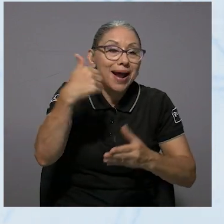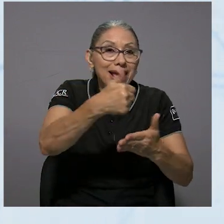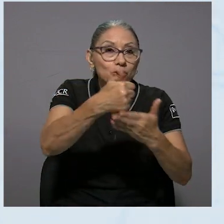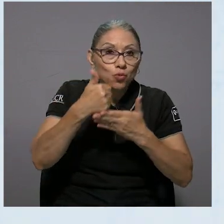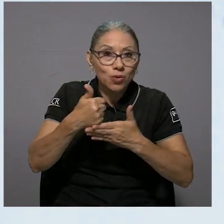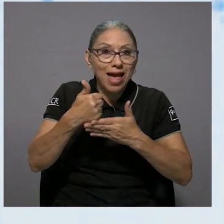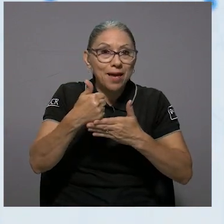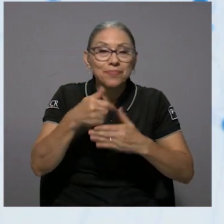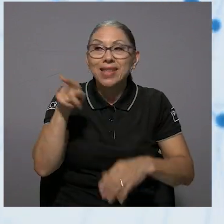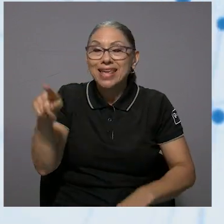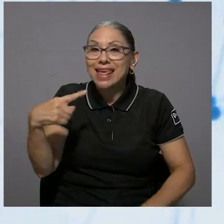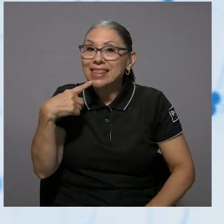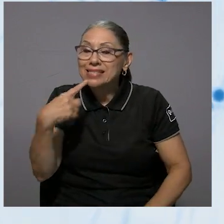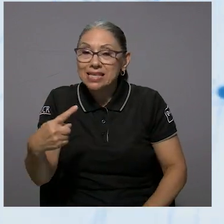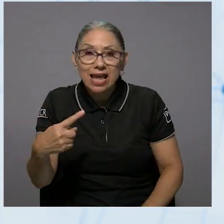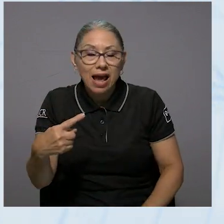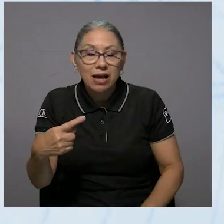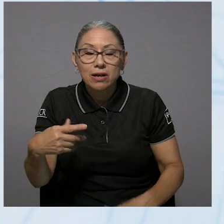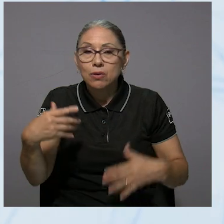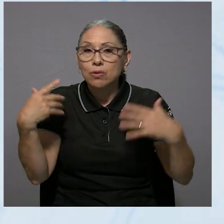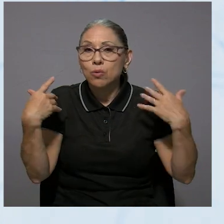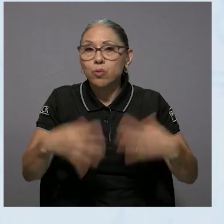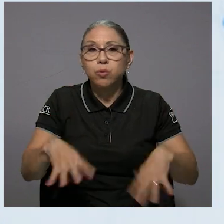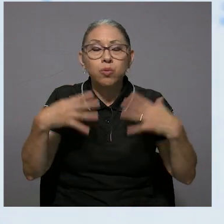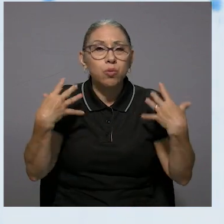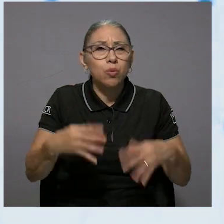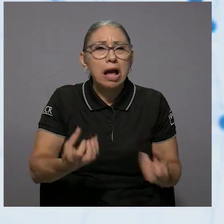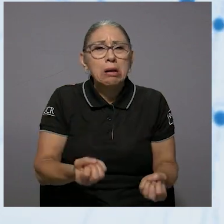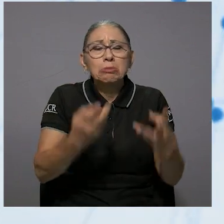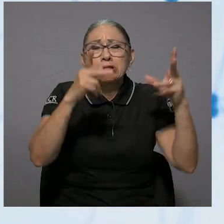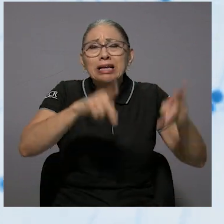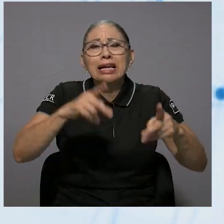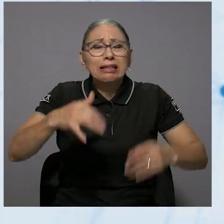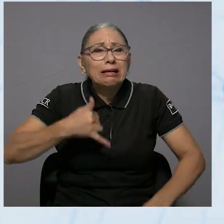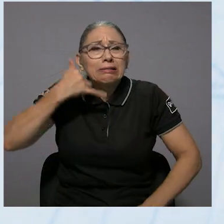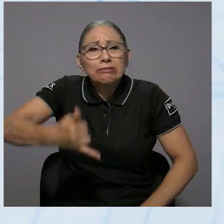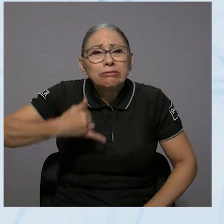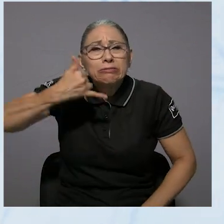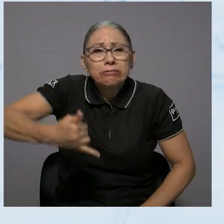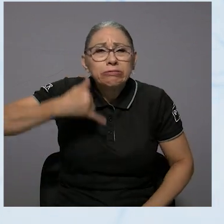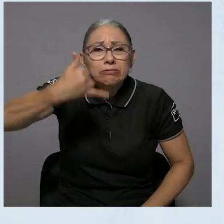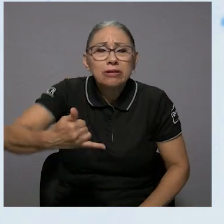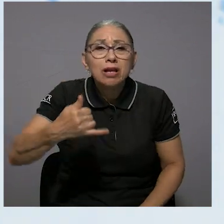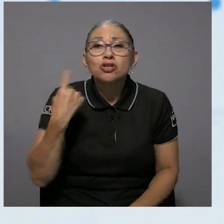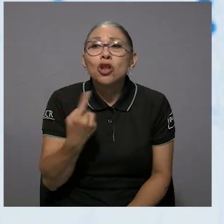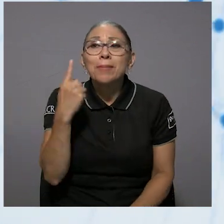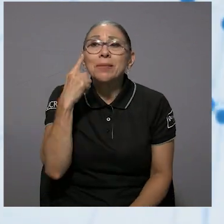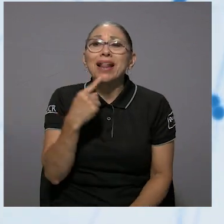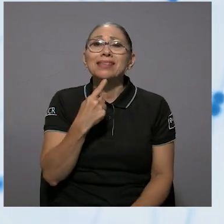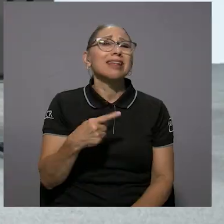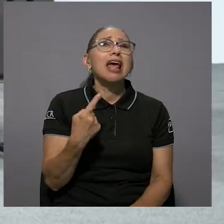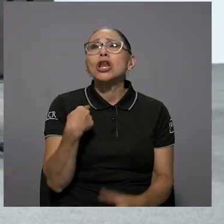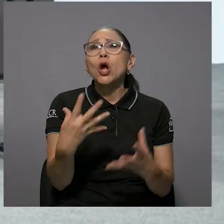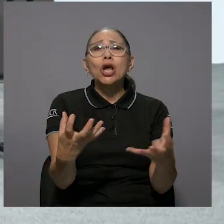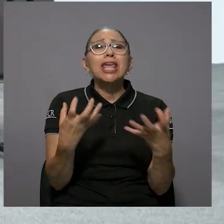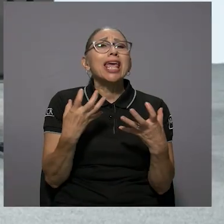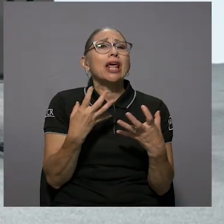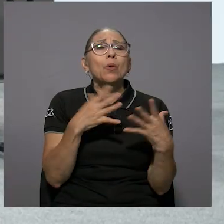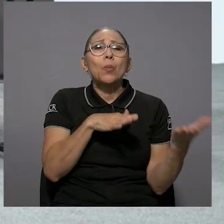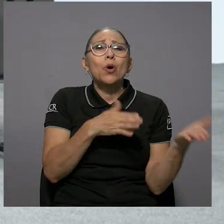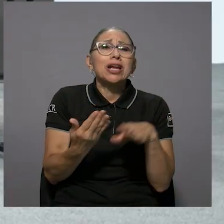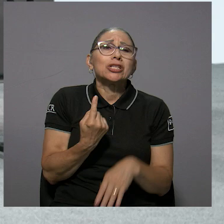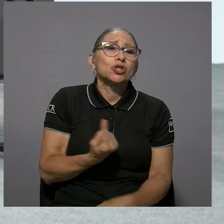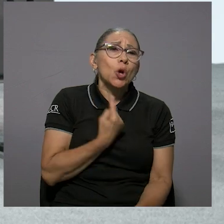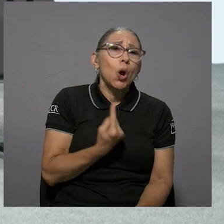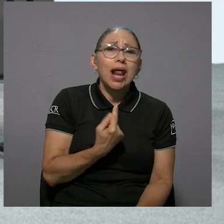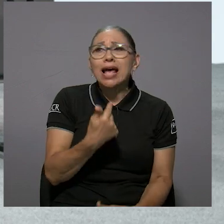decía que era exacerbado la cantidad de gente que llamaba nada más para decir no quiero morir sola, tengo COVID o no